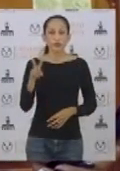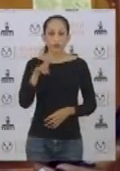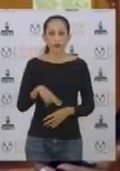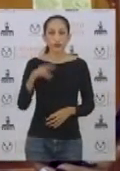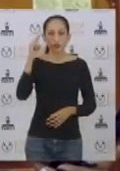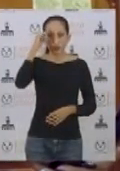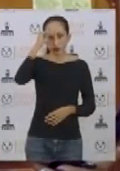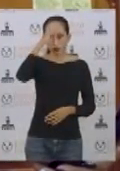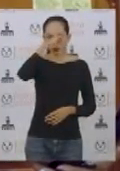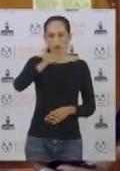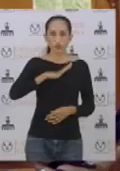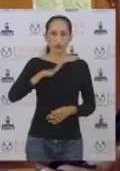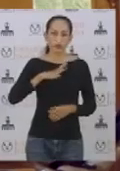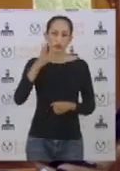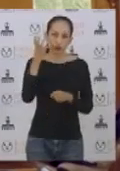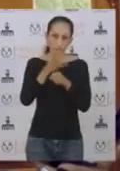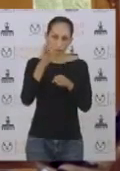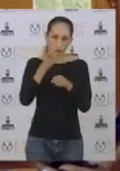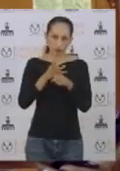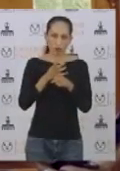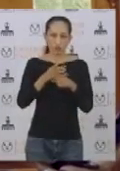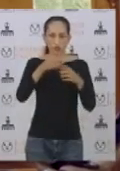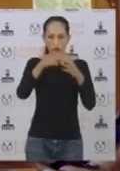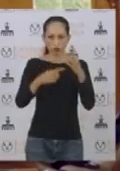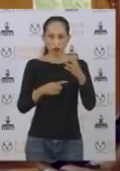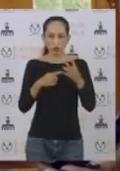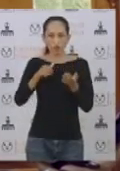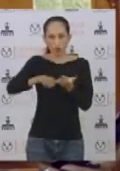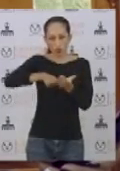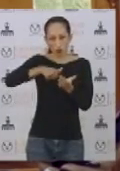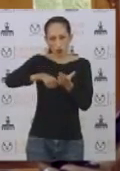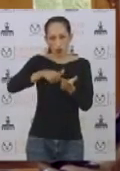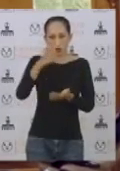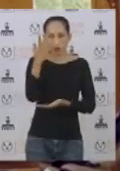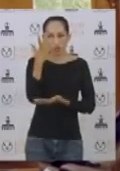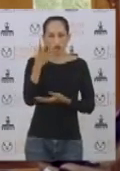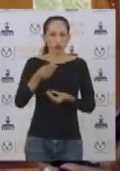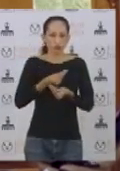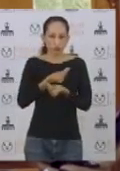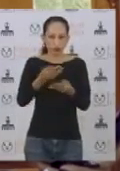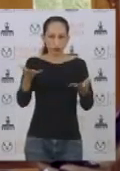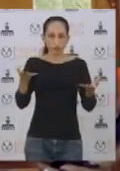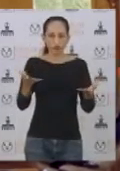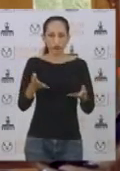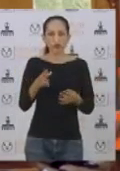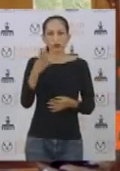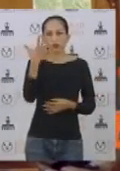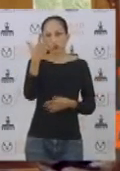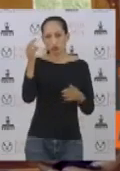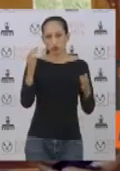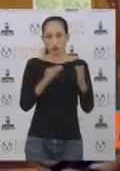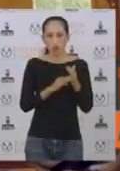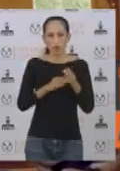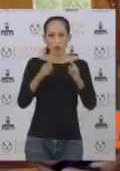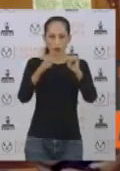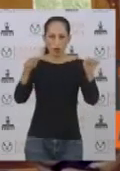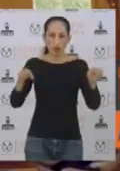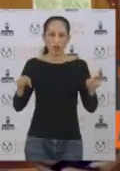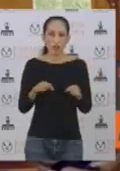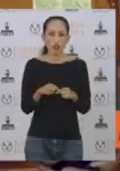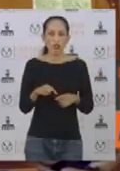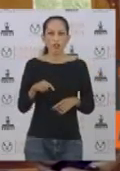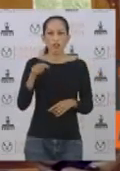el cuarto lugar a nivel nacional en la producción de aguacate. Te estoy hablando de más de 5.000 hectáreas. 5.000